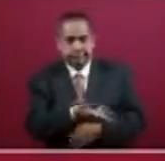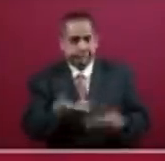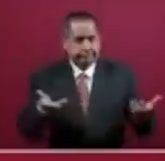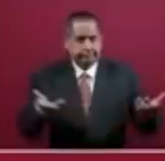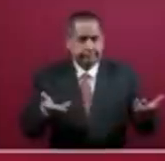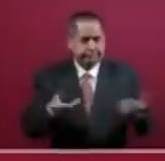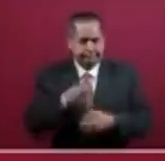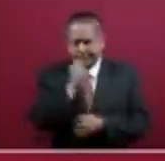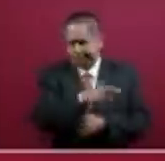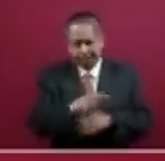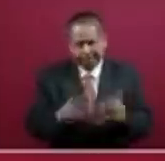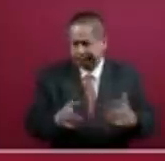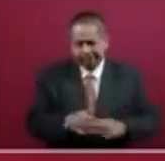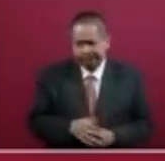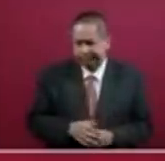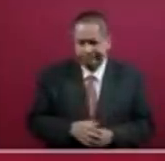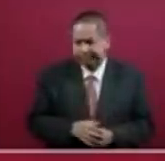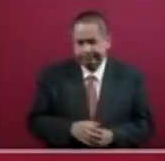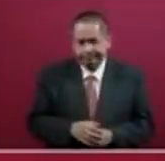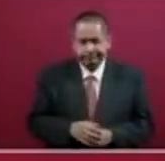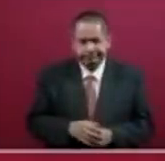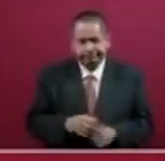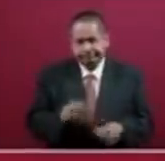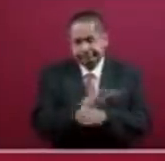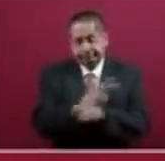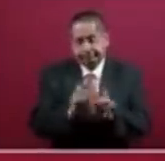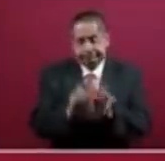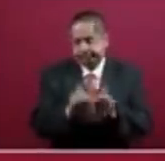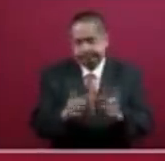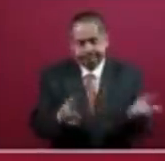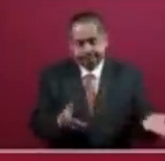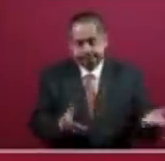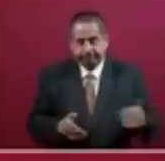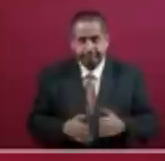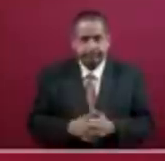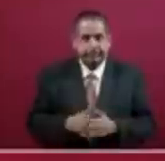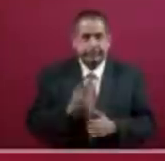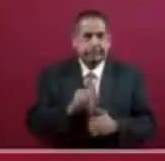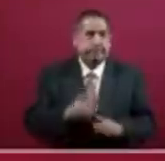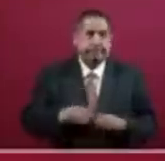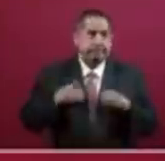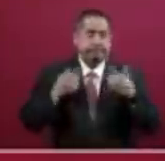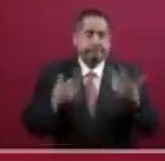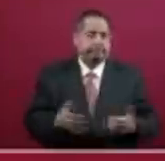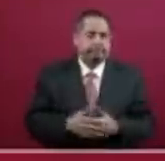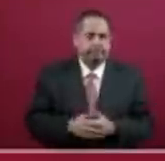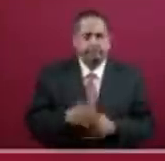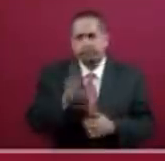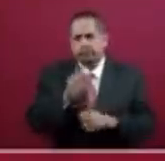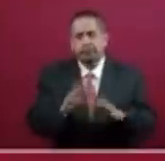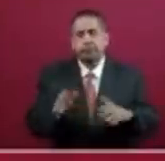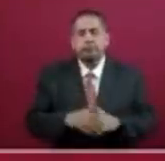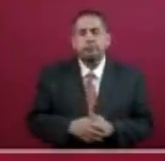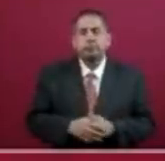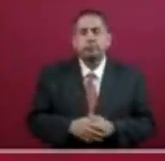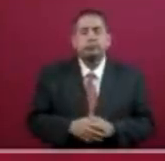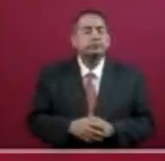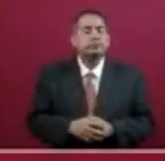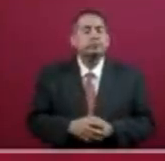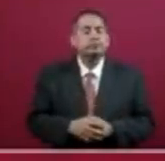Son de esas cosas que suelen pasar, ¿no?, en la vida. Pero bueno,